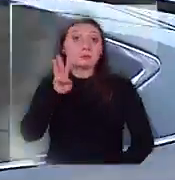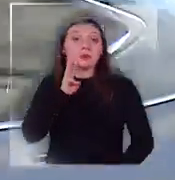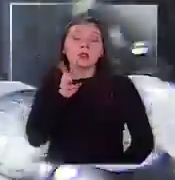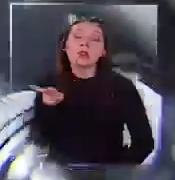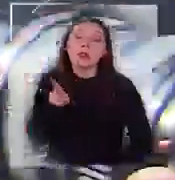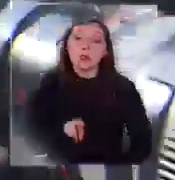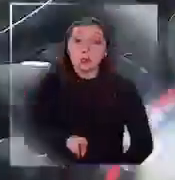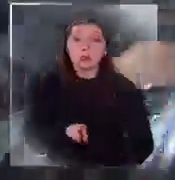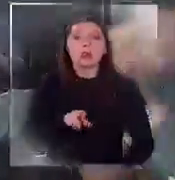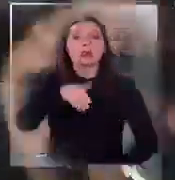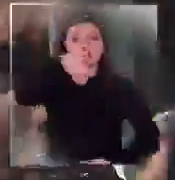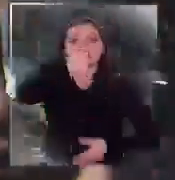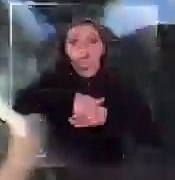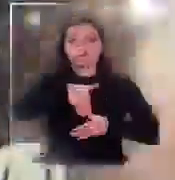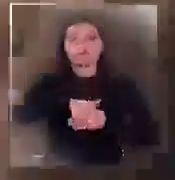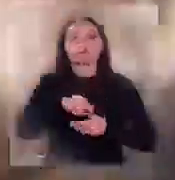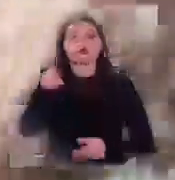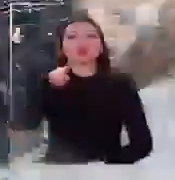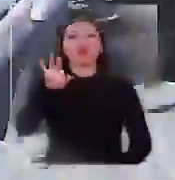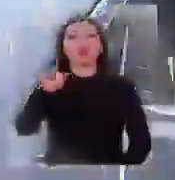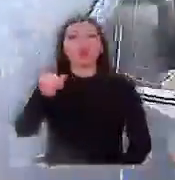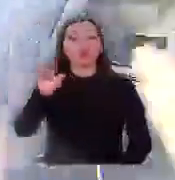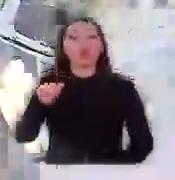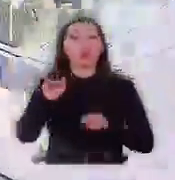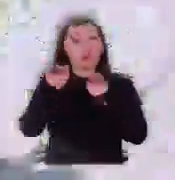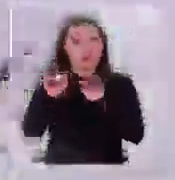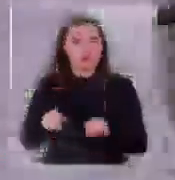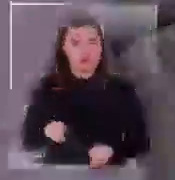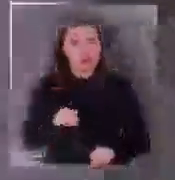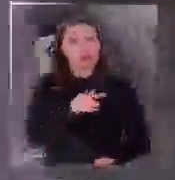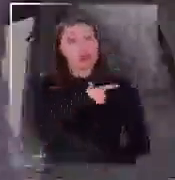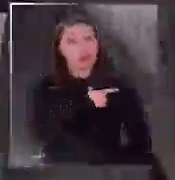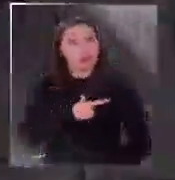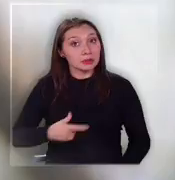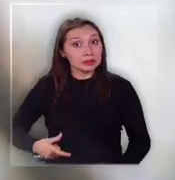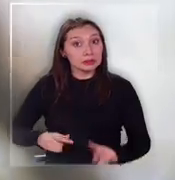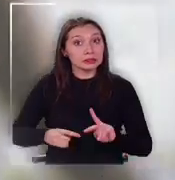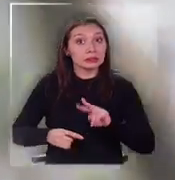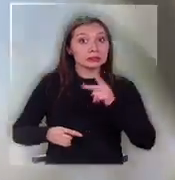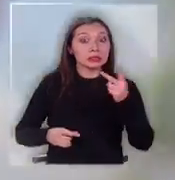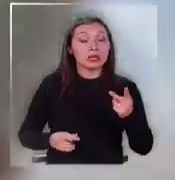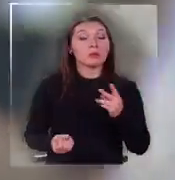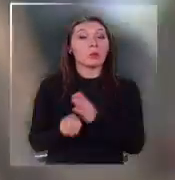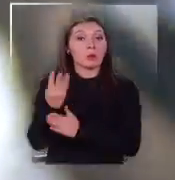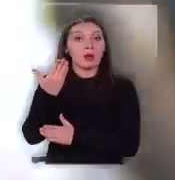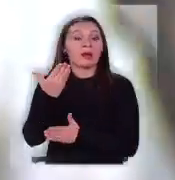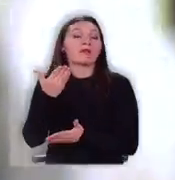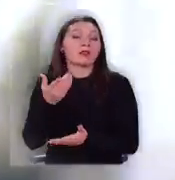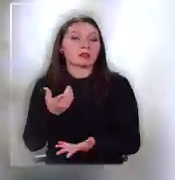habrá elecciones en la Sofofa. Se determinará si se confirma el nombre de Bernardo Larraín Mate como nuevo presidente de los empresarios.